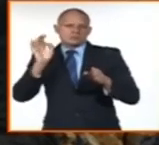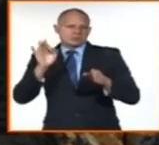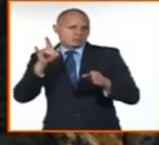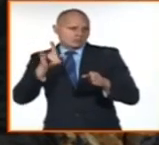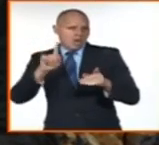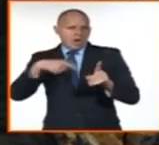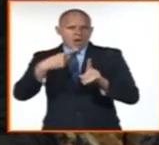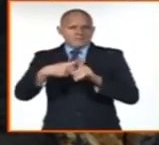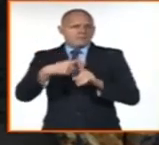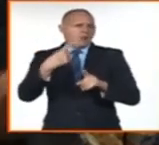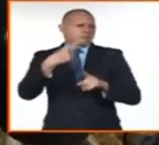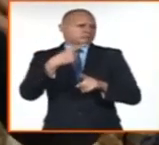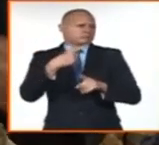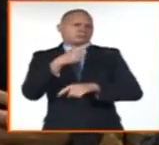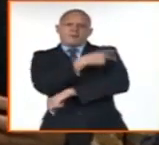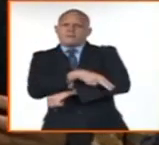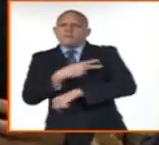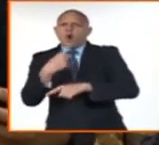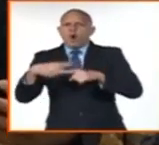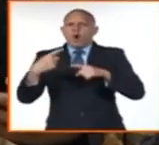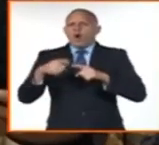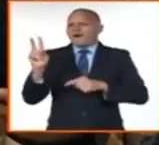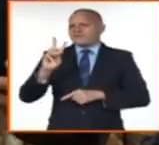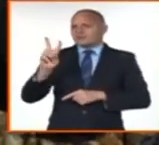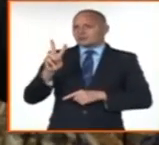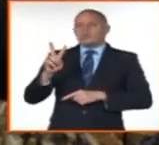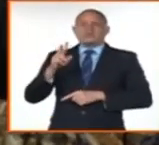como Venezuela, que nos suministra petróleo.